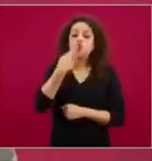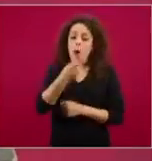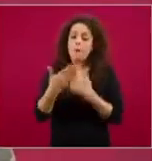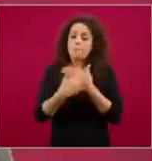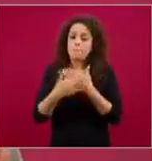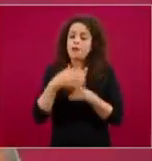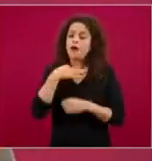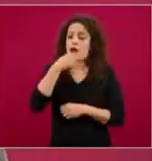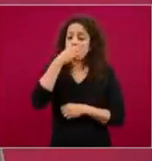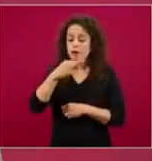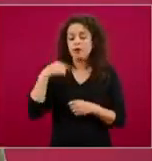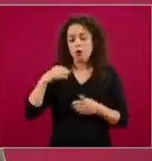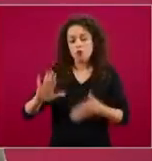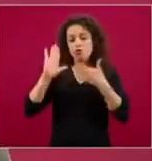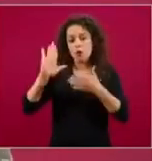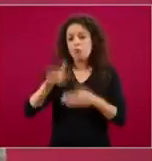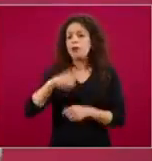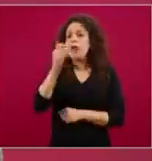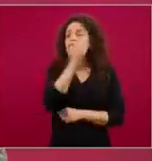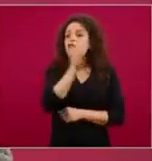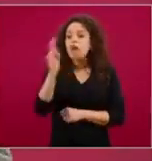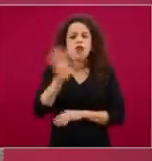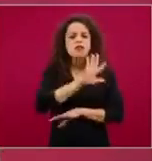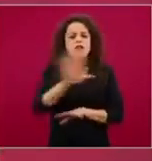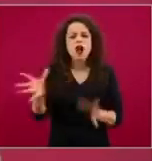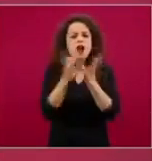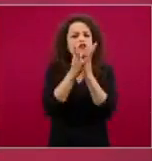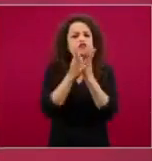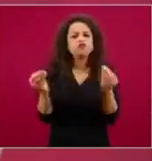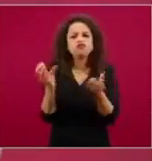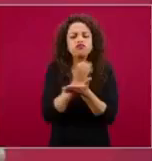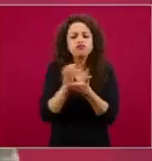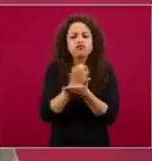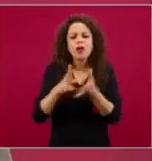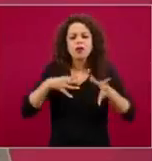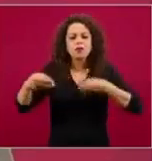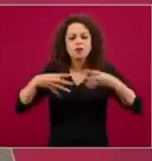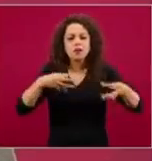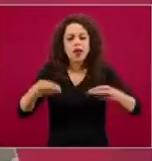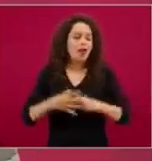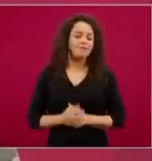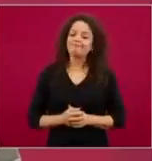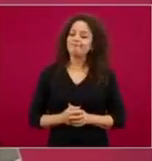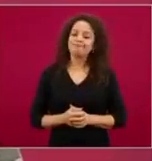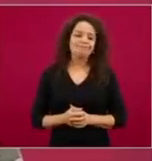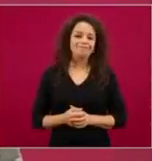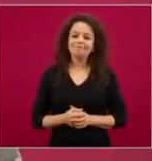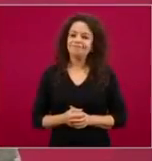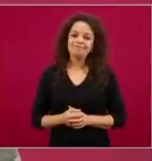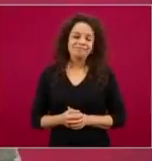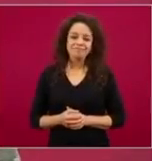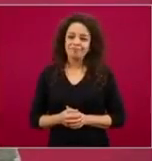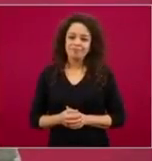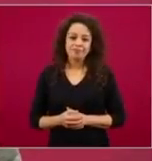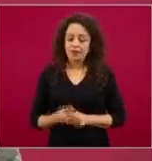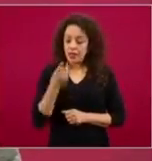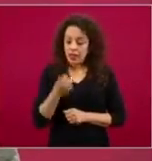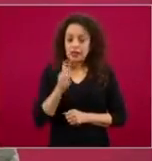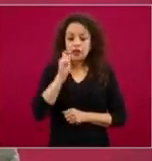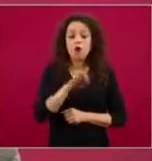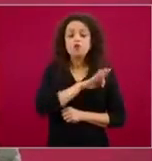fecha se acaba la epidemia. No, son escenarios, son situaciones donde se puede anticipar una realidad